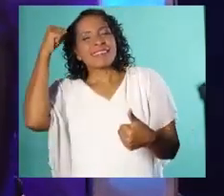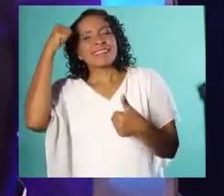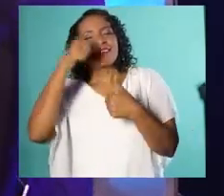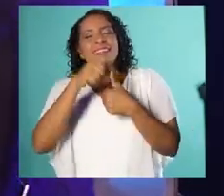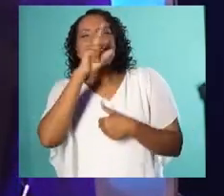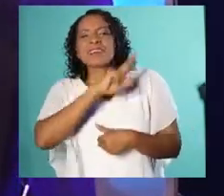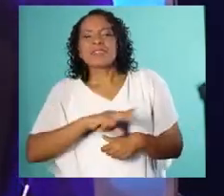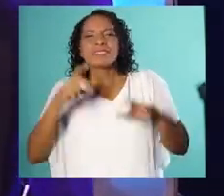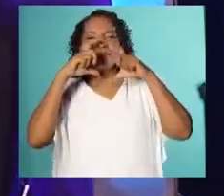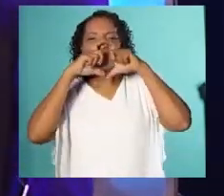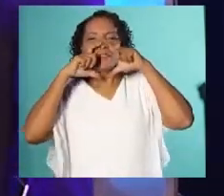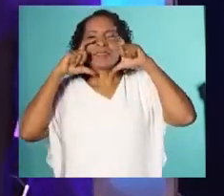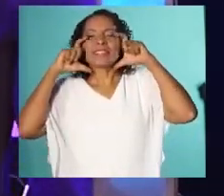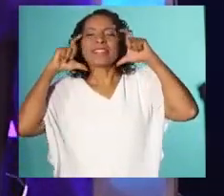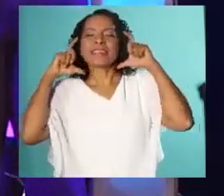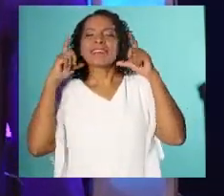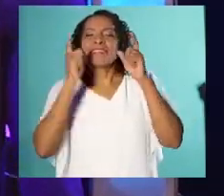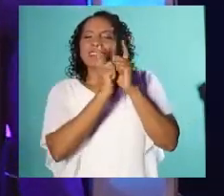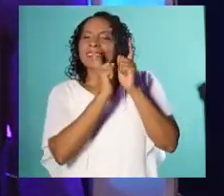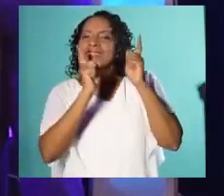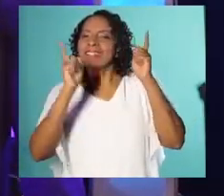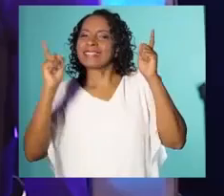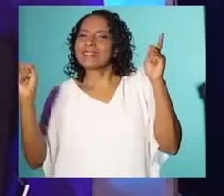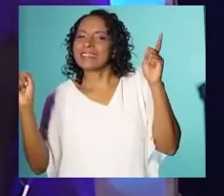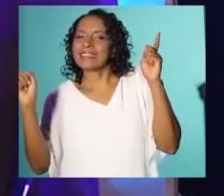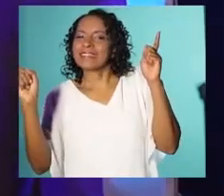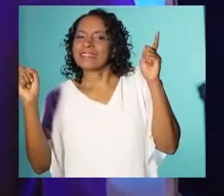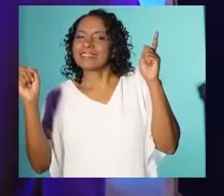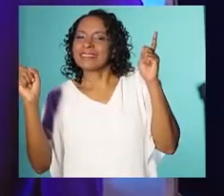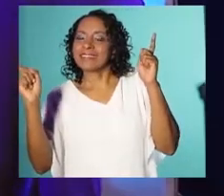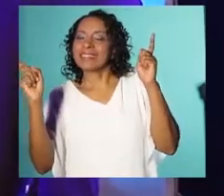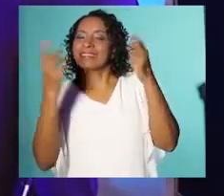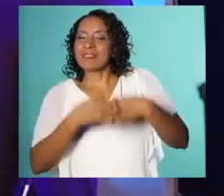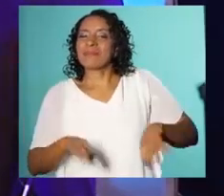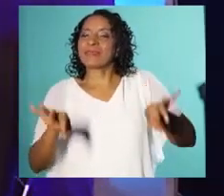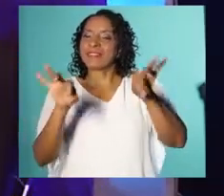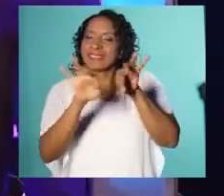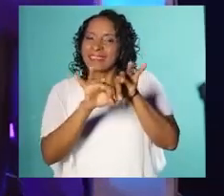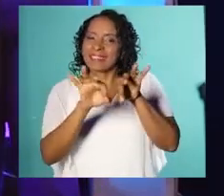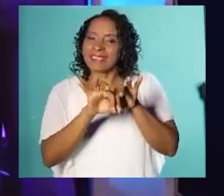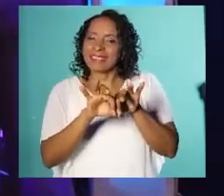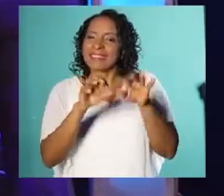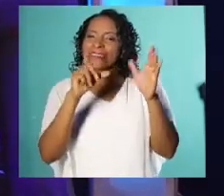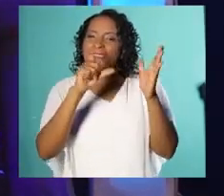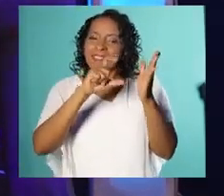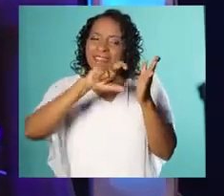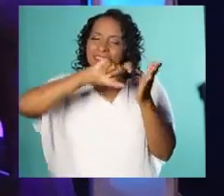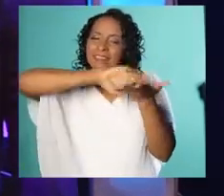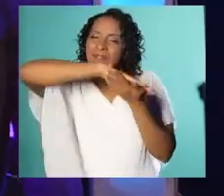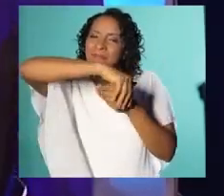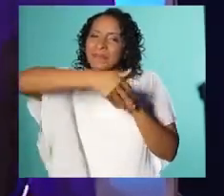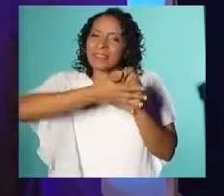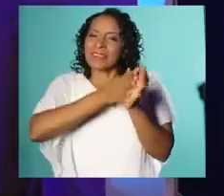el distanciamiento físico y también utilizar gel alcoholado, alcohol, lavarte las